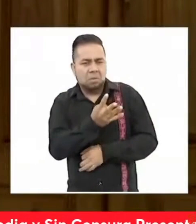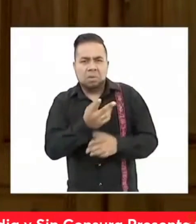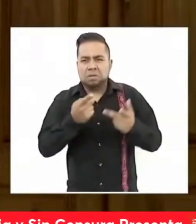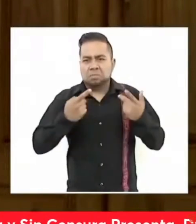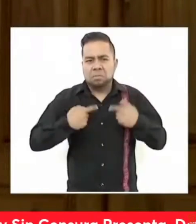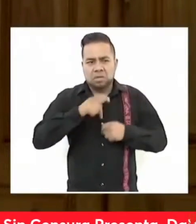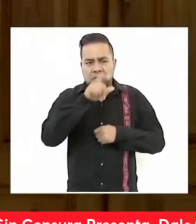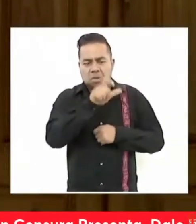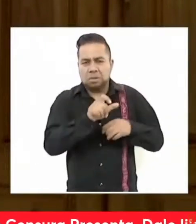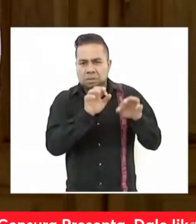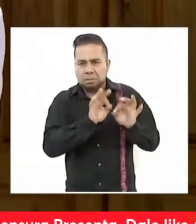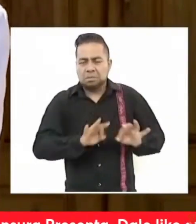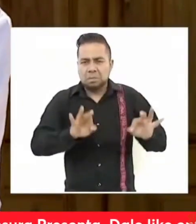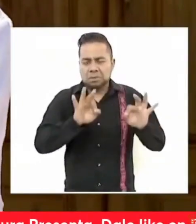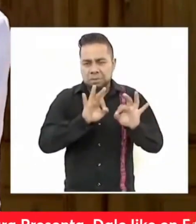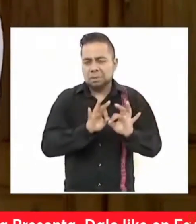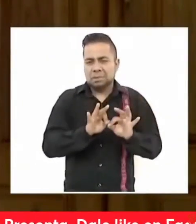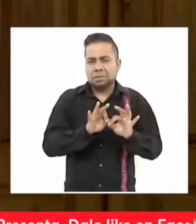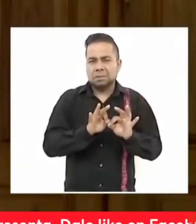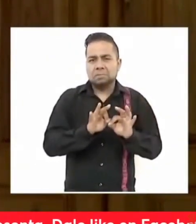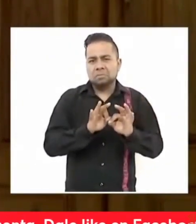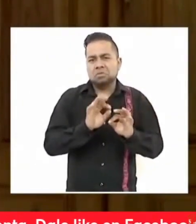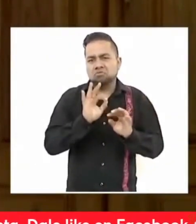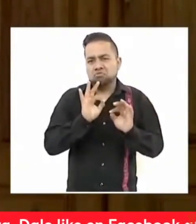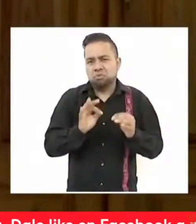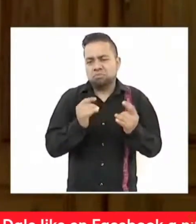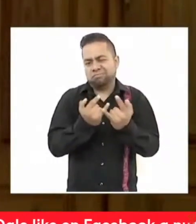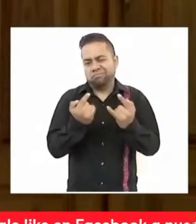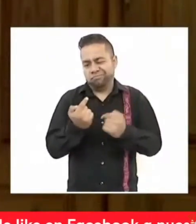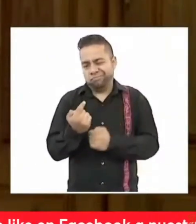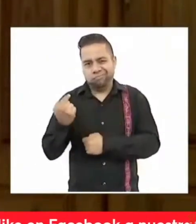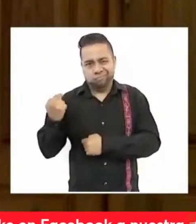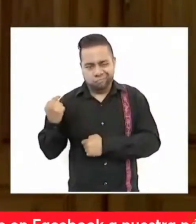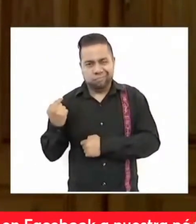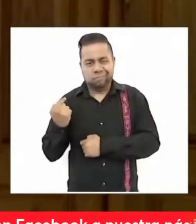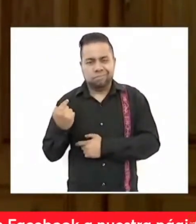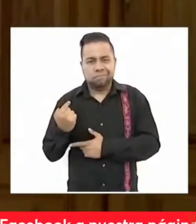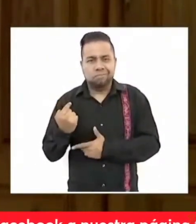personajes importantes de la vida pública